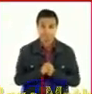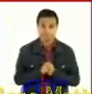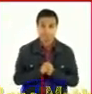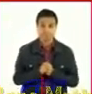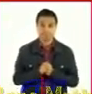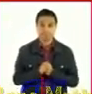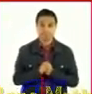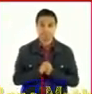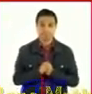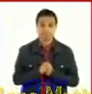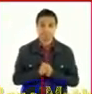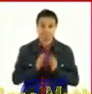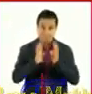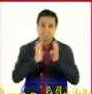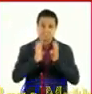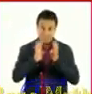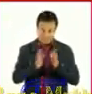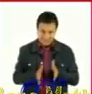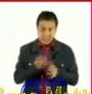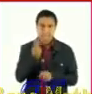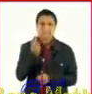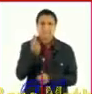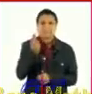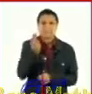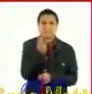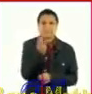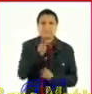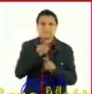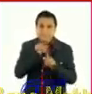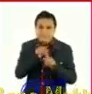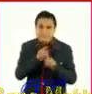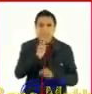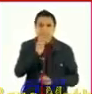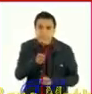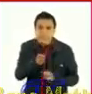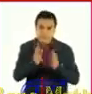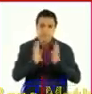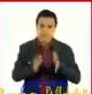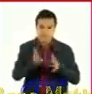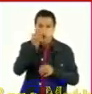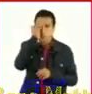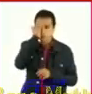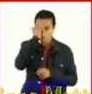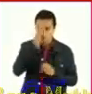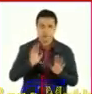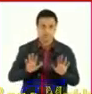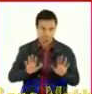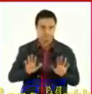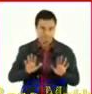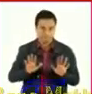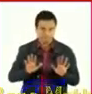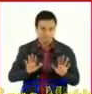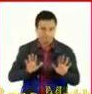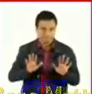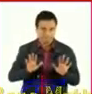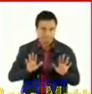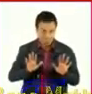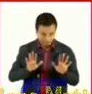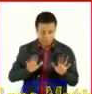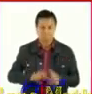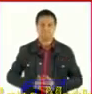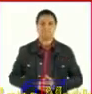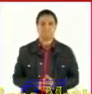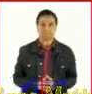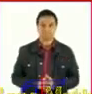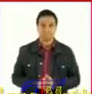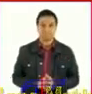ya identificamos la necesidad, ¿sí?, insatisfecha de nuestro estudiante, su familia y vecinos y